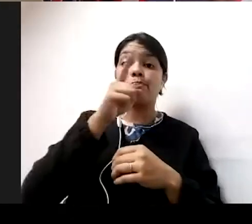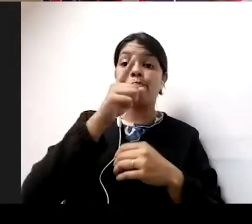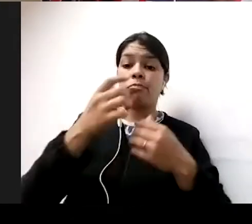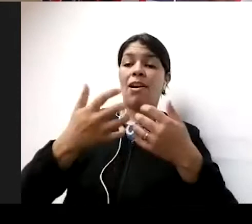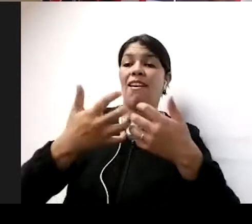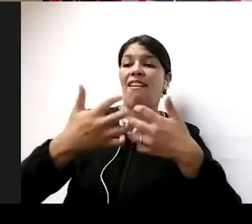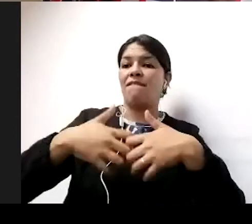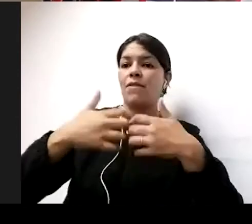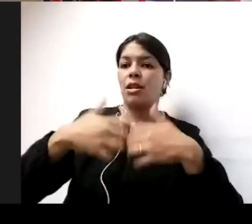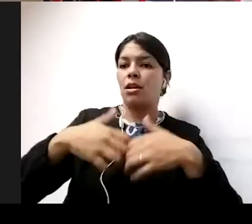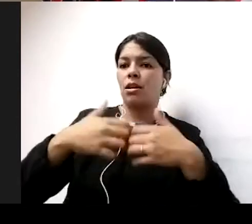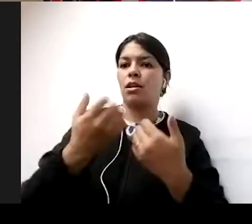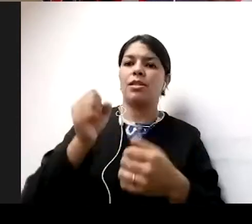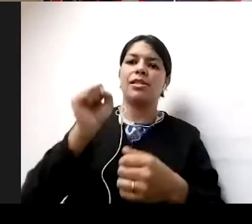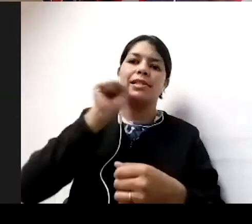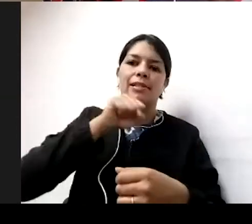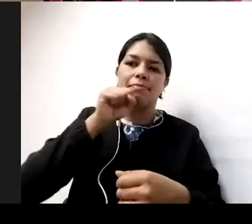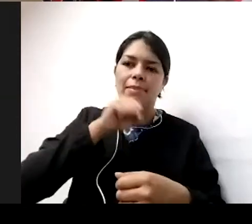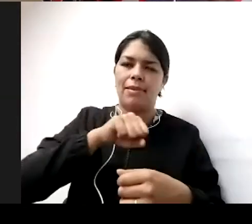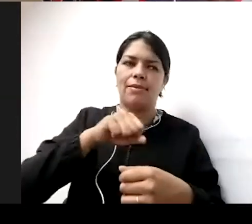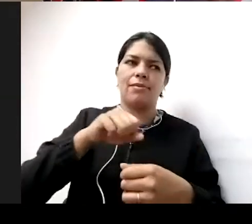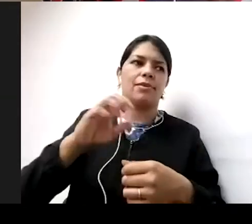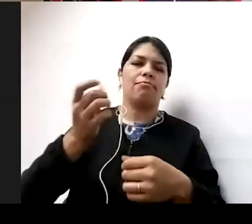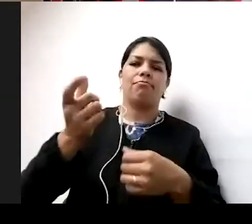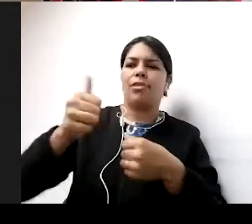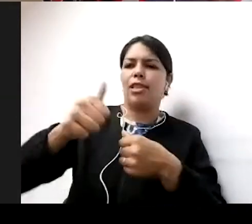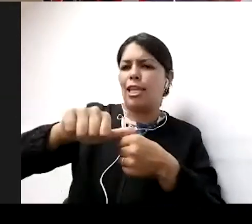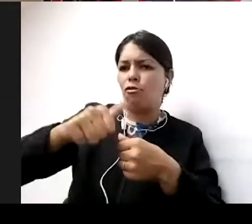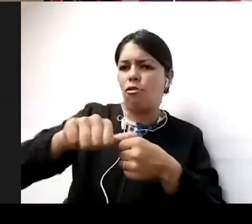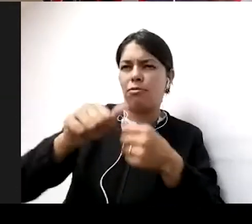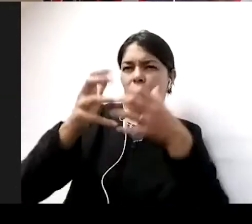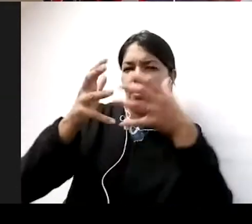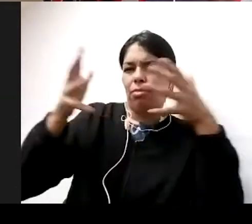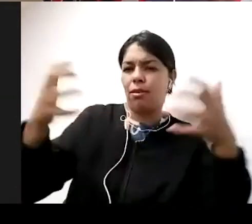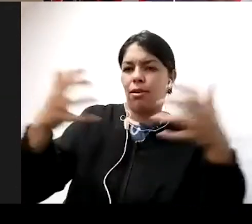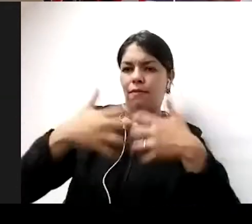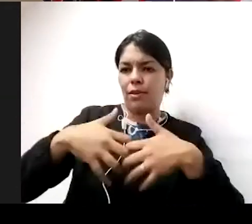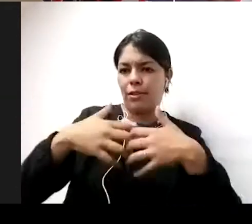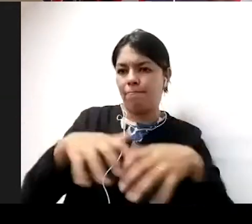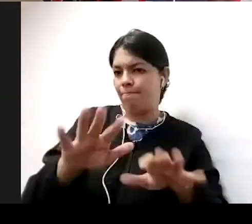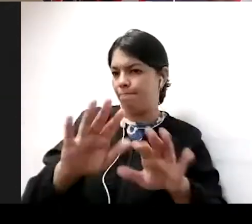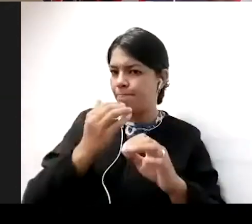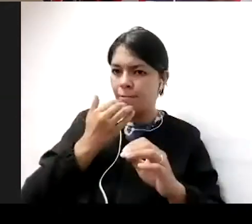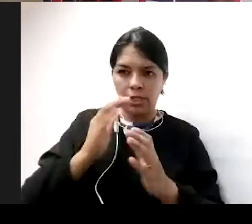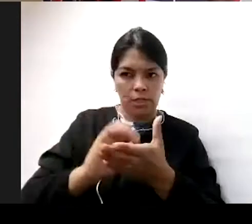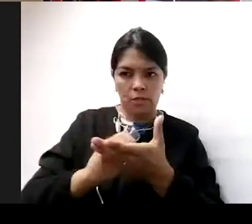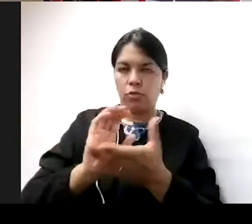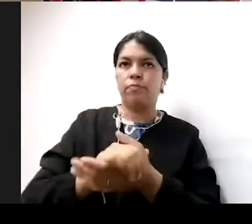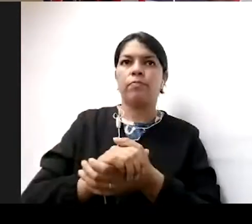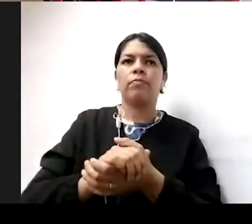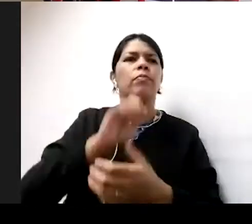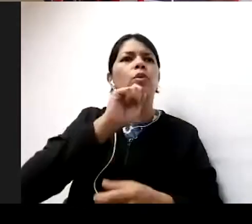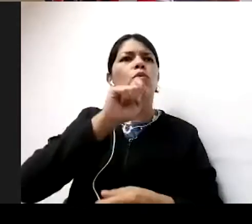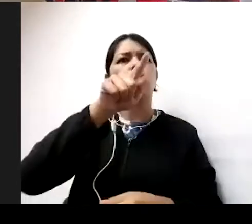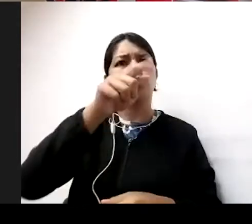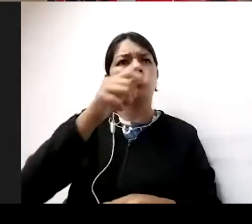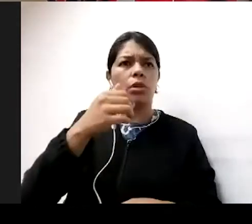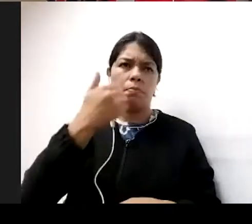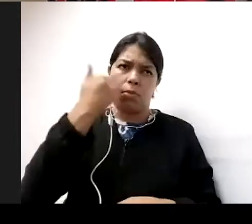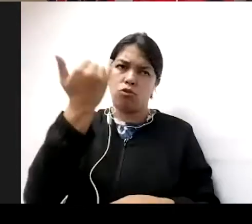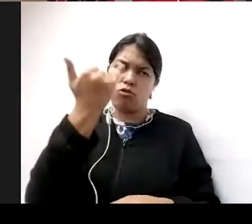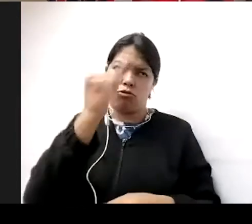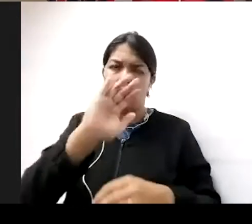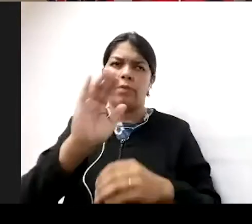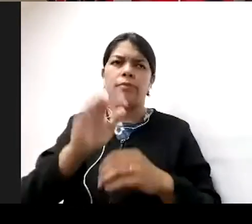licores y de cervecerías. Por ello que si le preguntamos a un adulto a qué edad usted tomó por primera